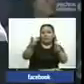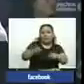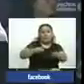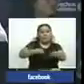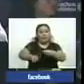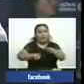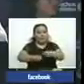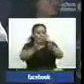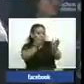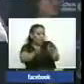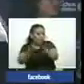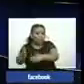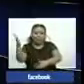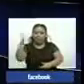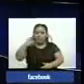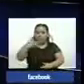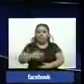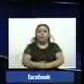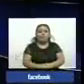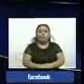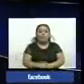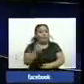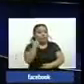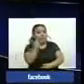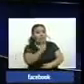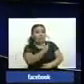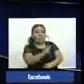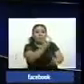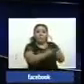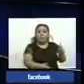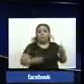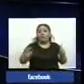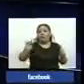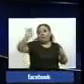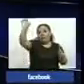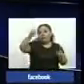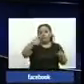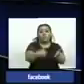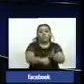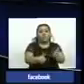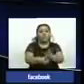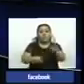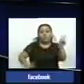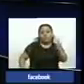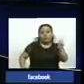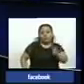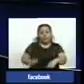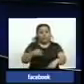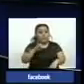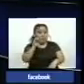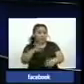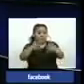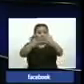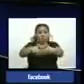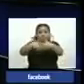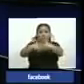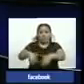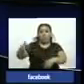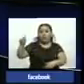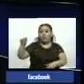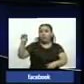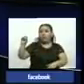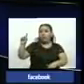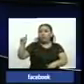residuos. Bien, ahí tenemos las declaraciones del alcalde de San Salvador. Ahora les contamos que la empresa Toto recibió el